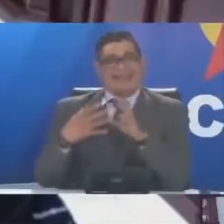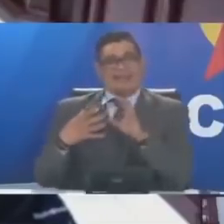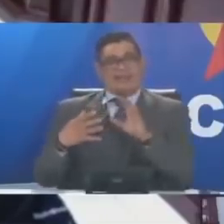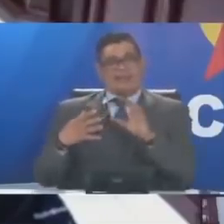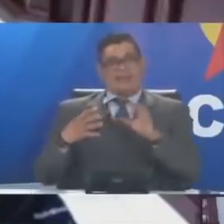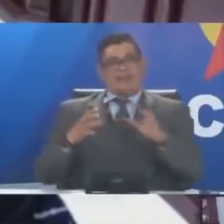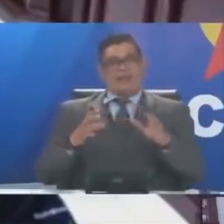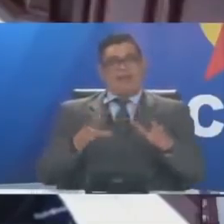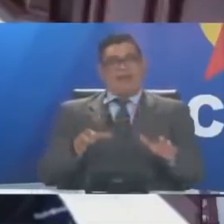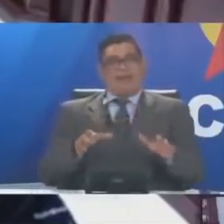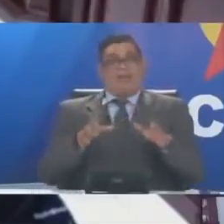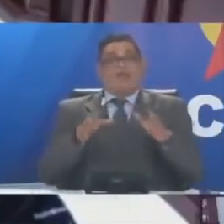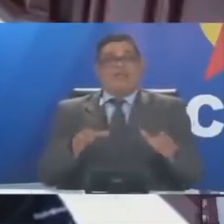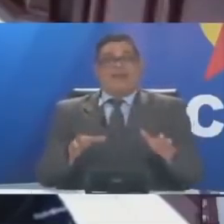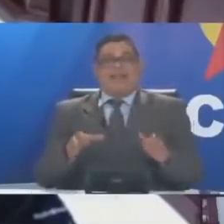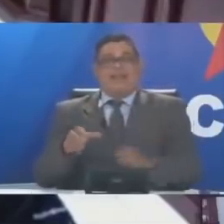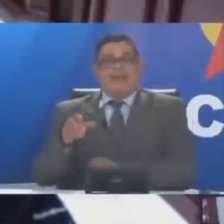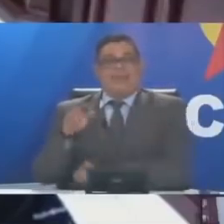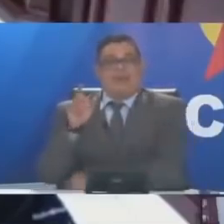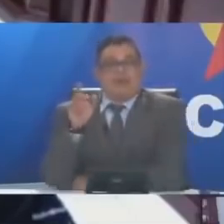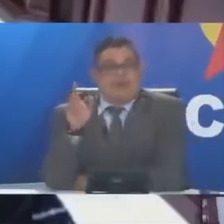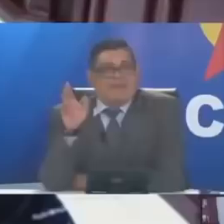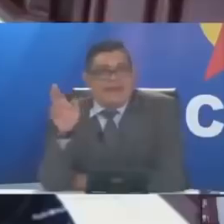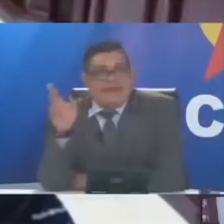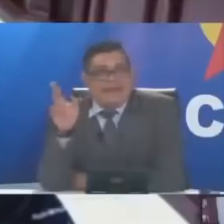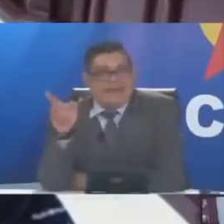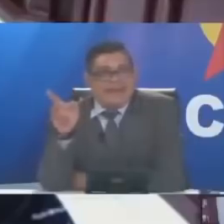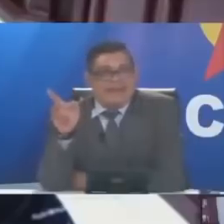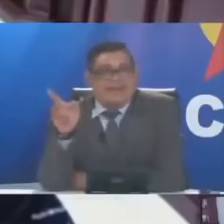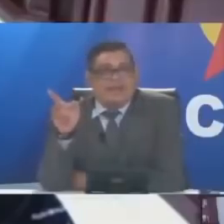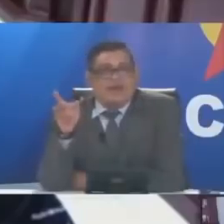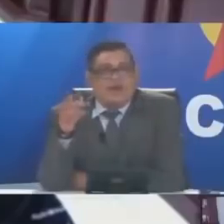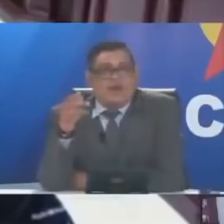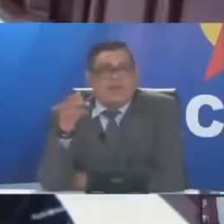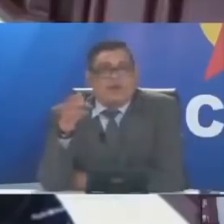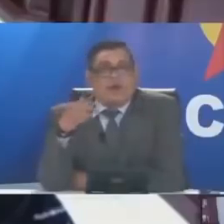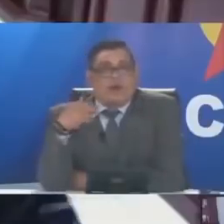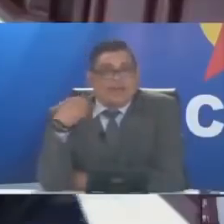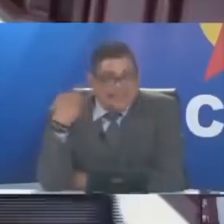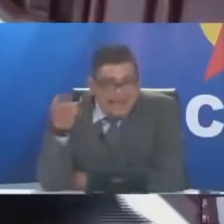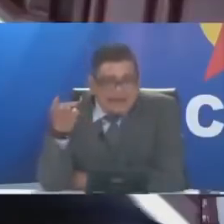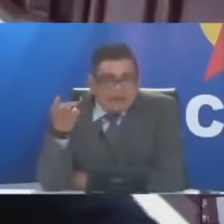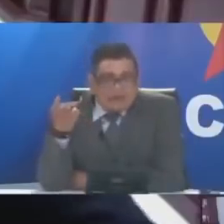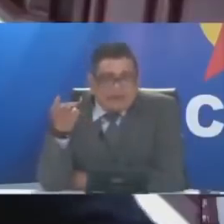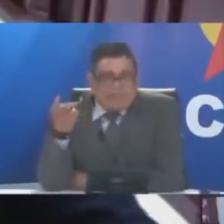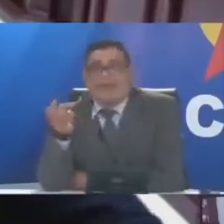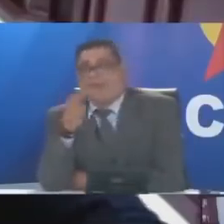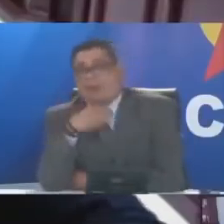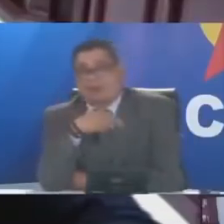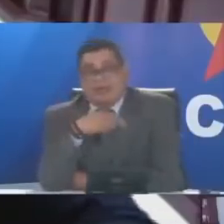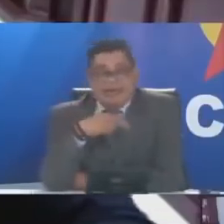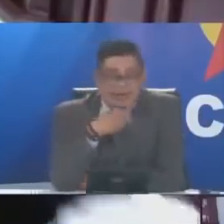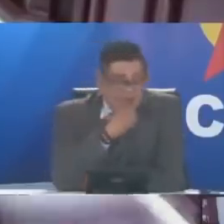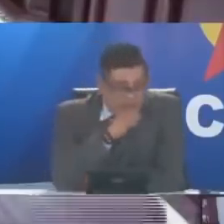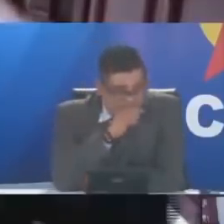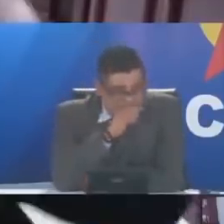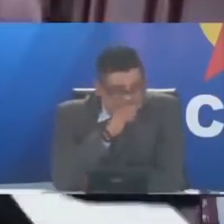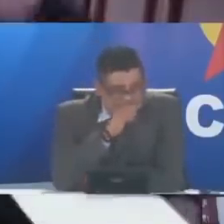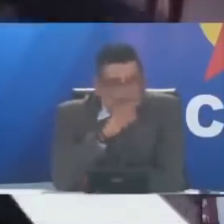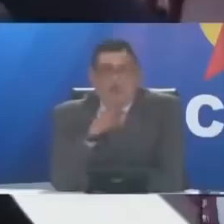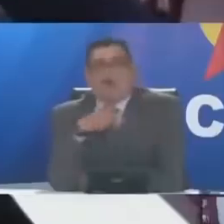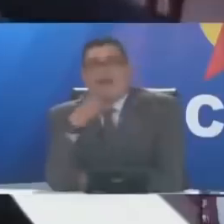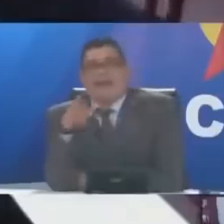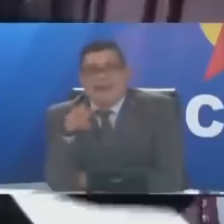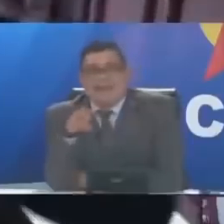afectan de una manera muy significativa por lo que ve en redes o por los comentarios que pueden repercutir en ellos